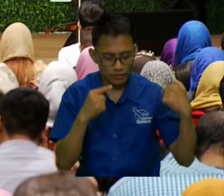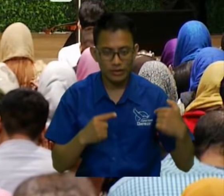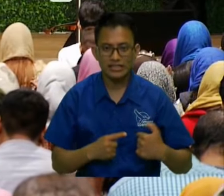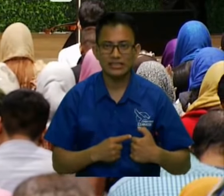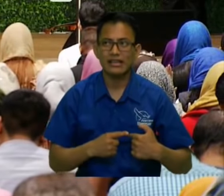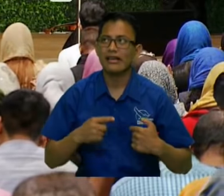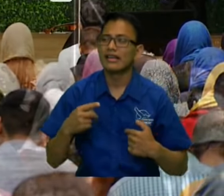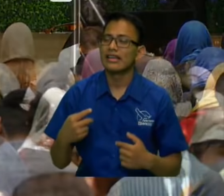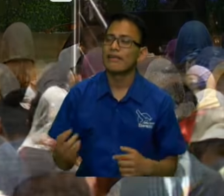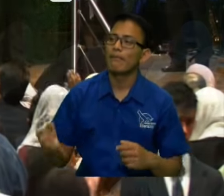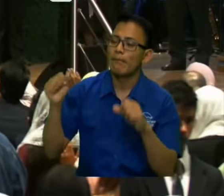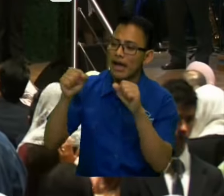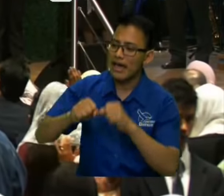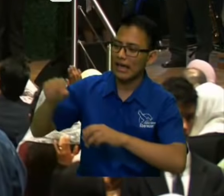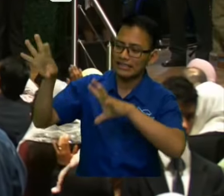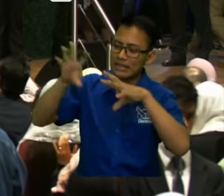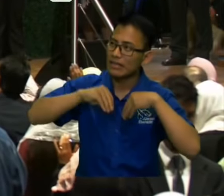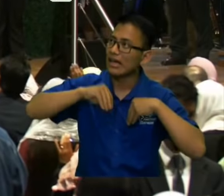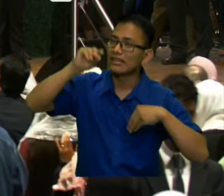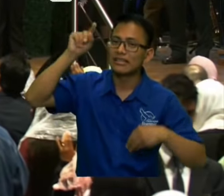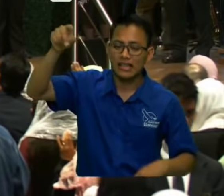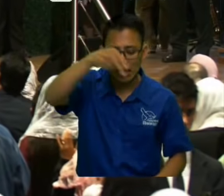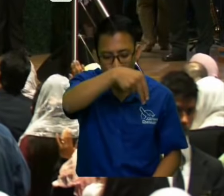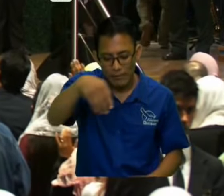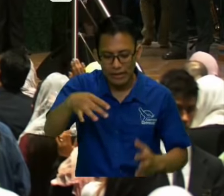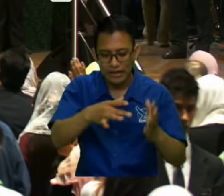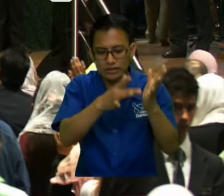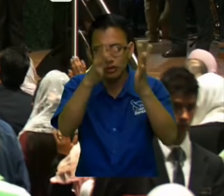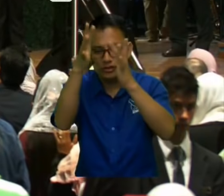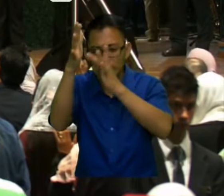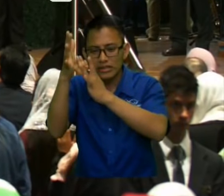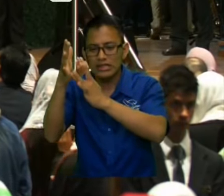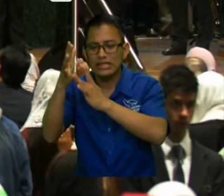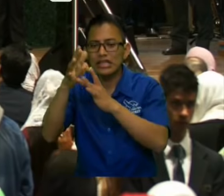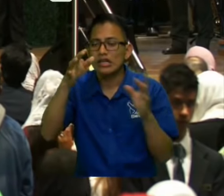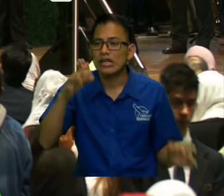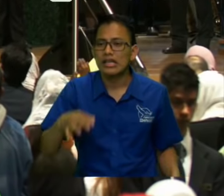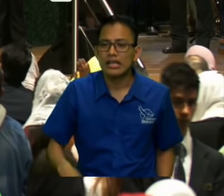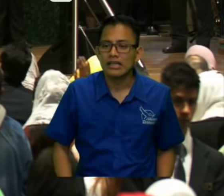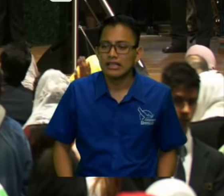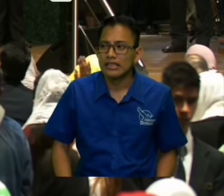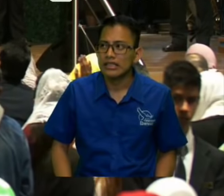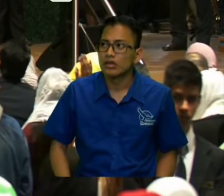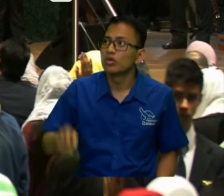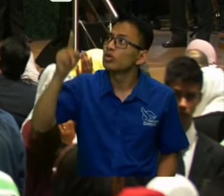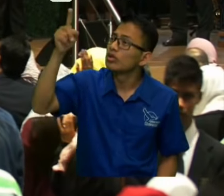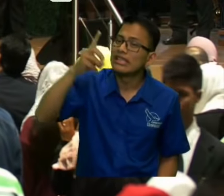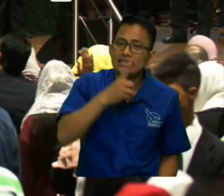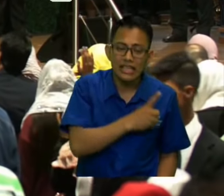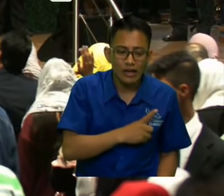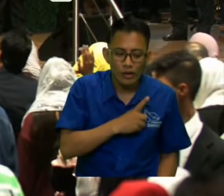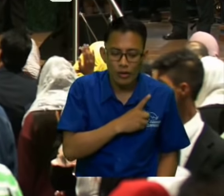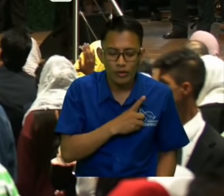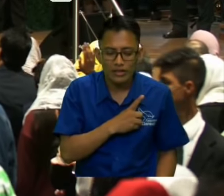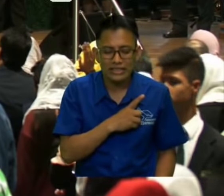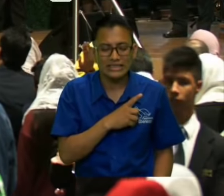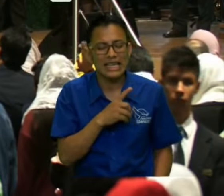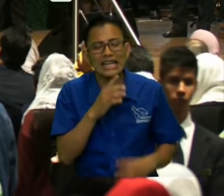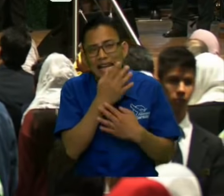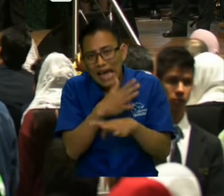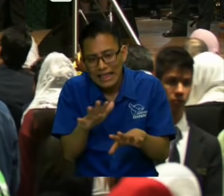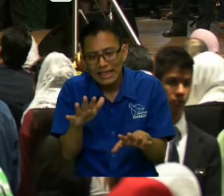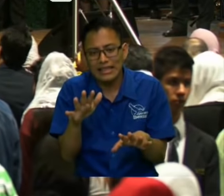ante ti, Señor. En el nombre de Jesús nos adherimos a tu anhelo, a tu deseo de que no quieres que ninguno se pierda, sino que